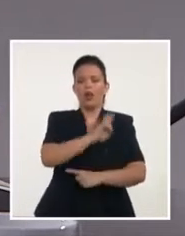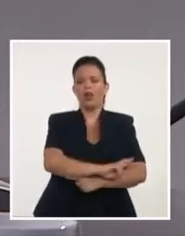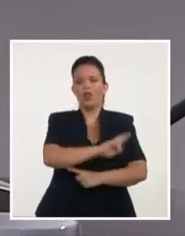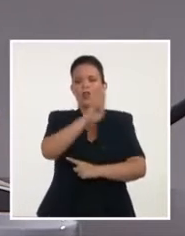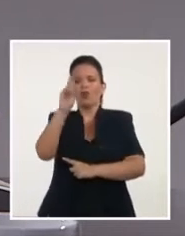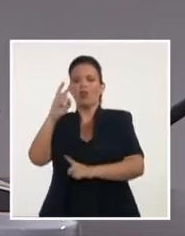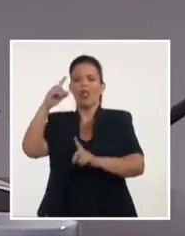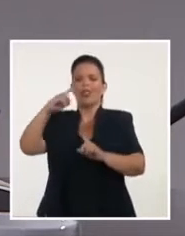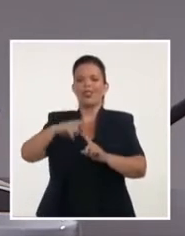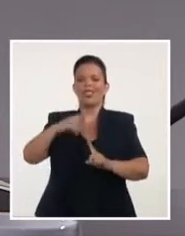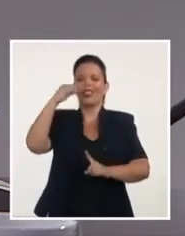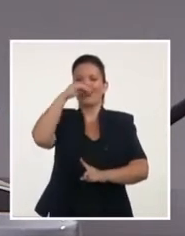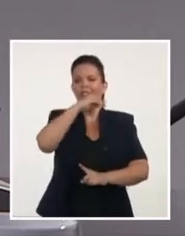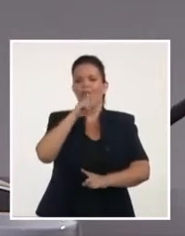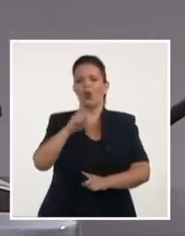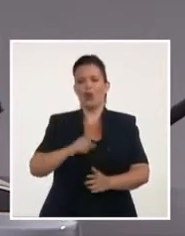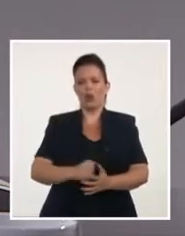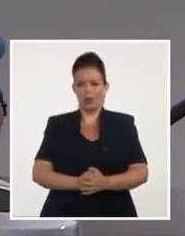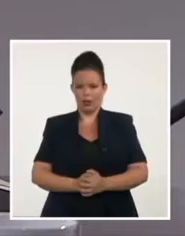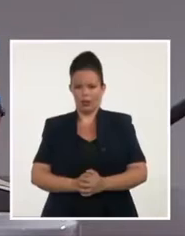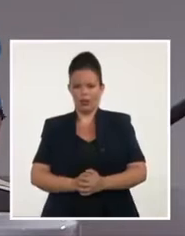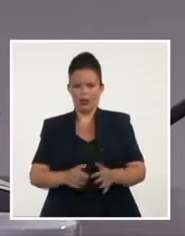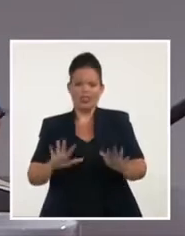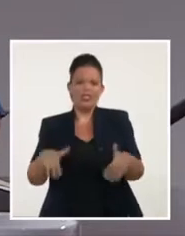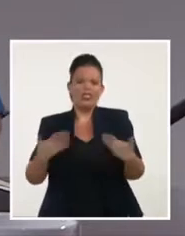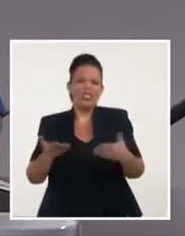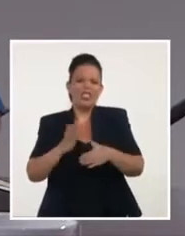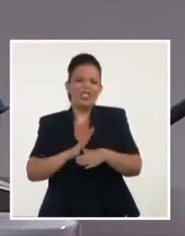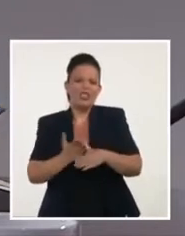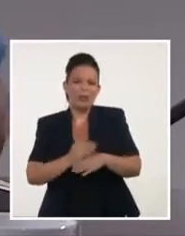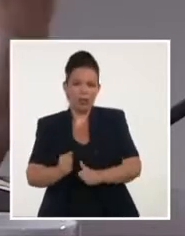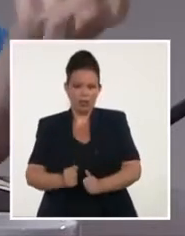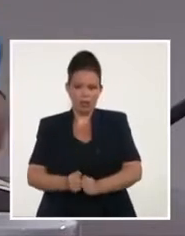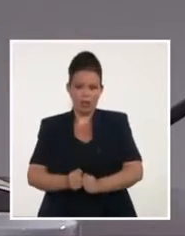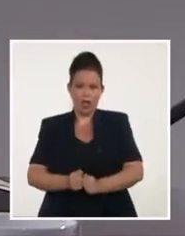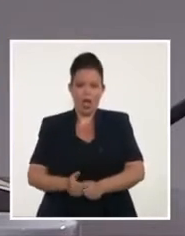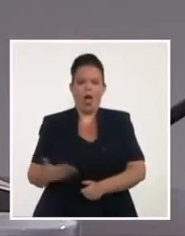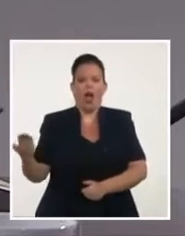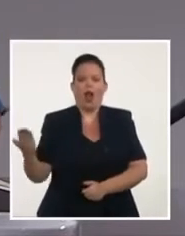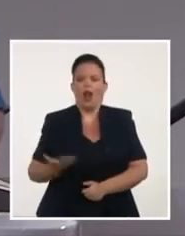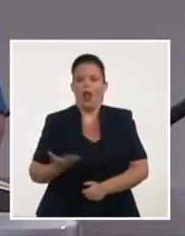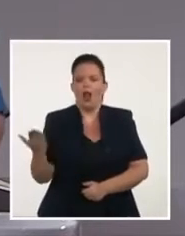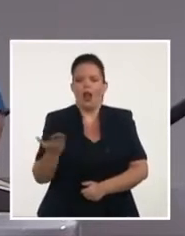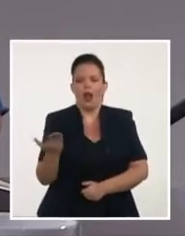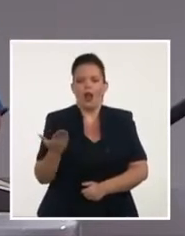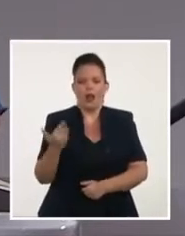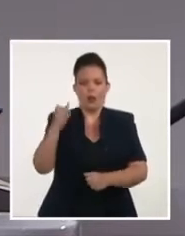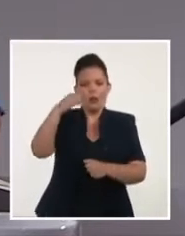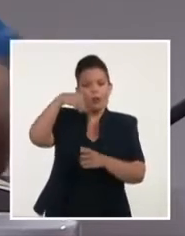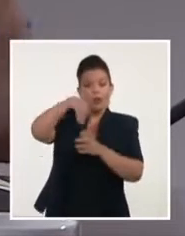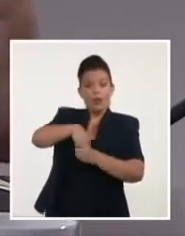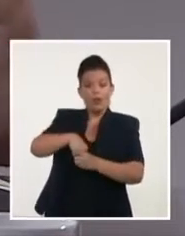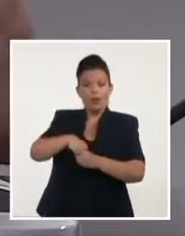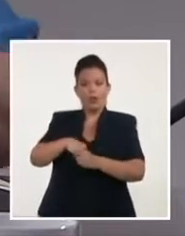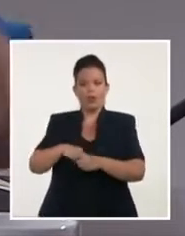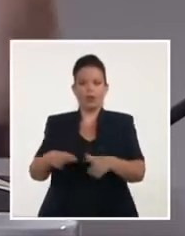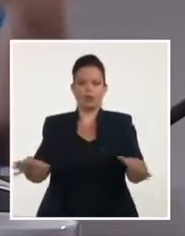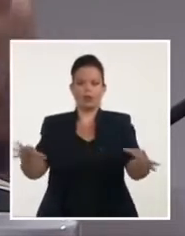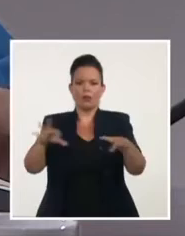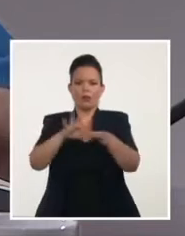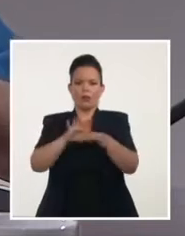¿Qué supone eso? Velocidad e interconexión. Cuando hemos hablado aquí de la guerra híbrida, ¿qué es? Es la